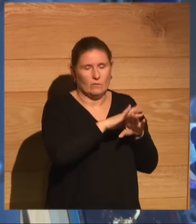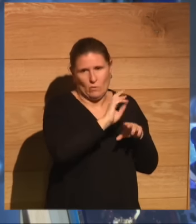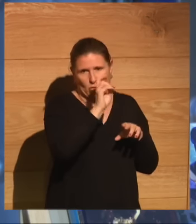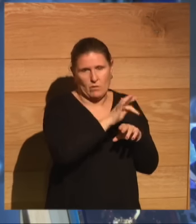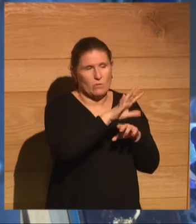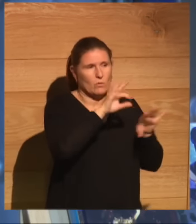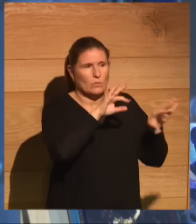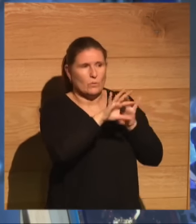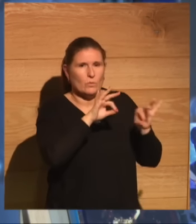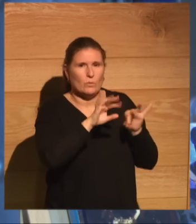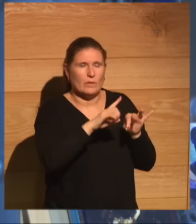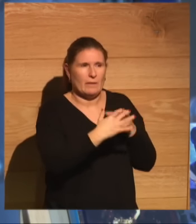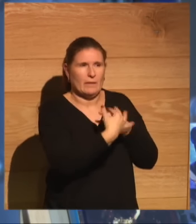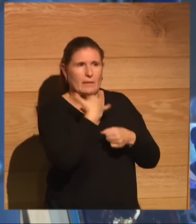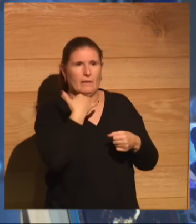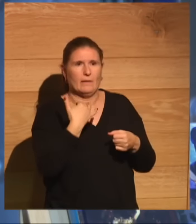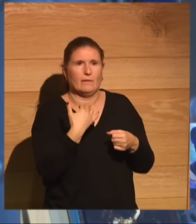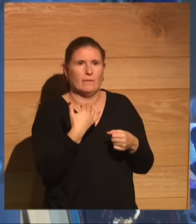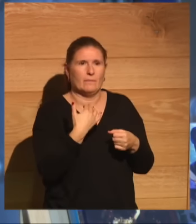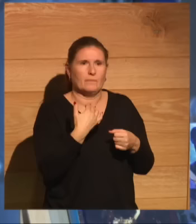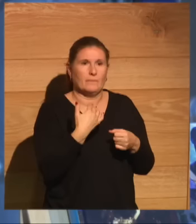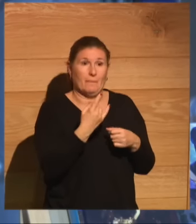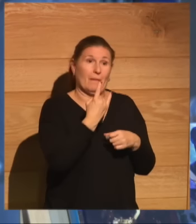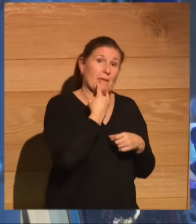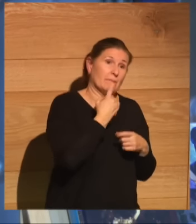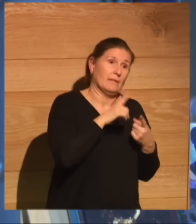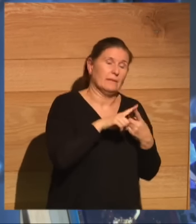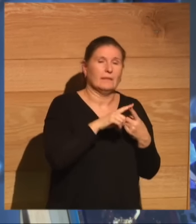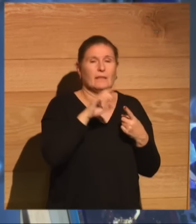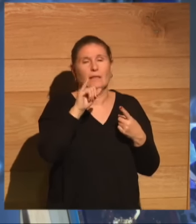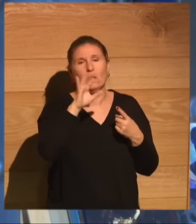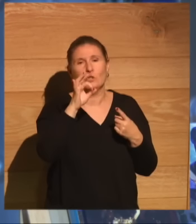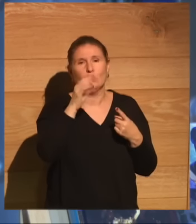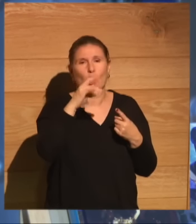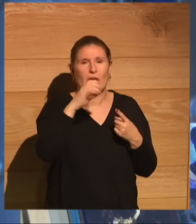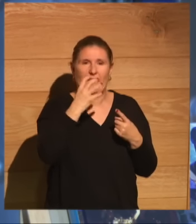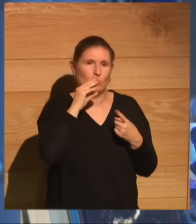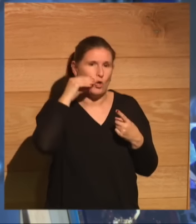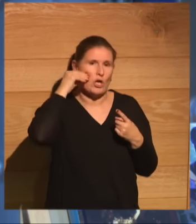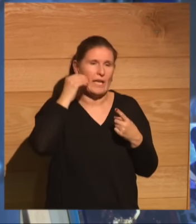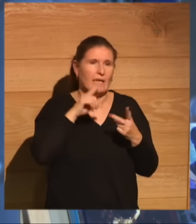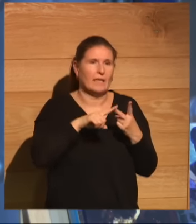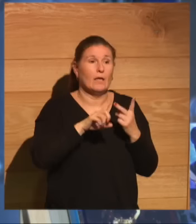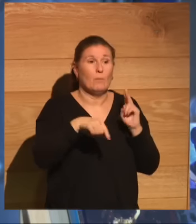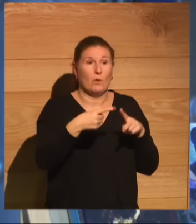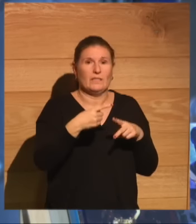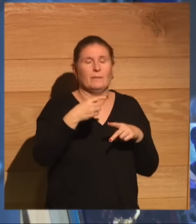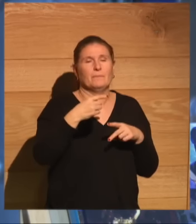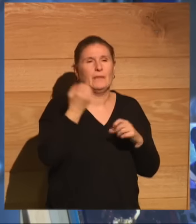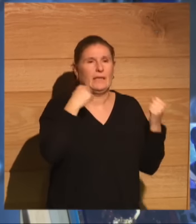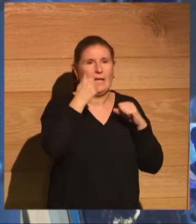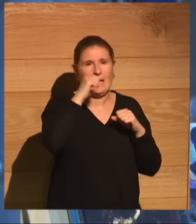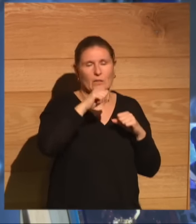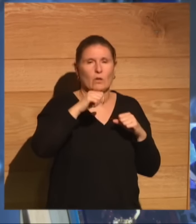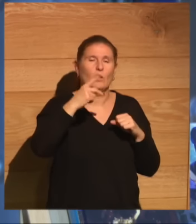a cuál más enfermo, que en este caso son Batman y el Joker. Por eso se trae también a Michael Keaton, que ha hecho un trabajo maravilloso